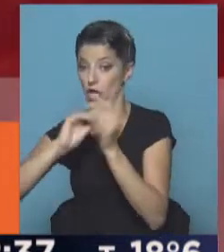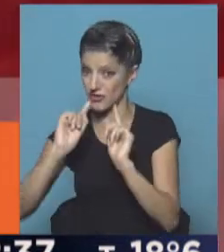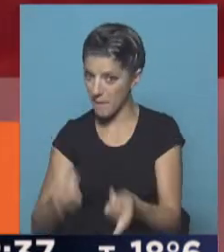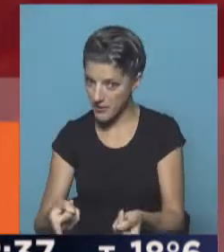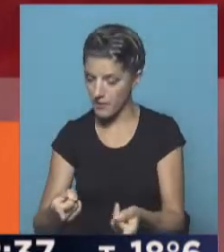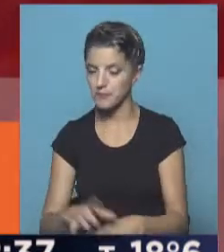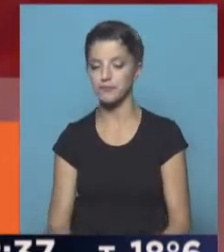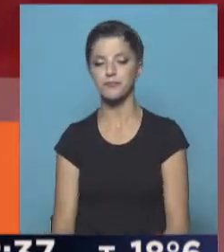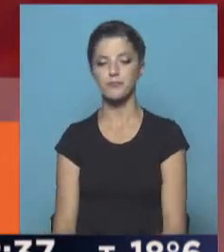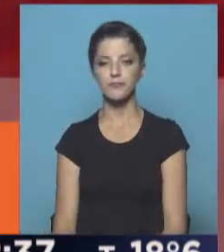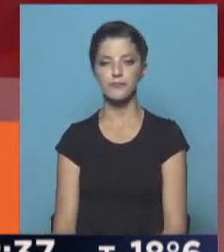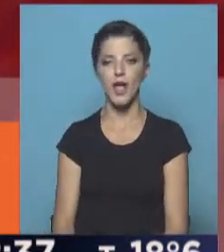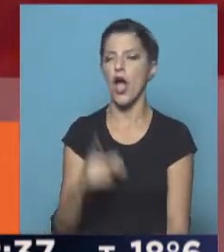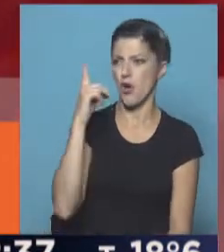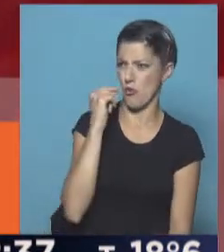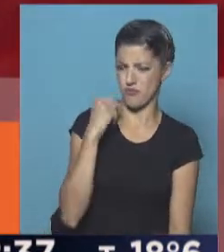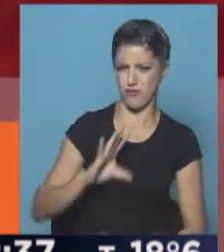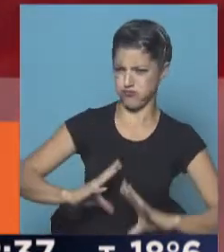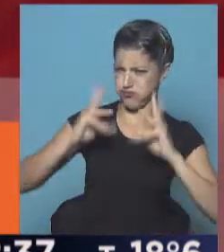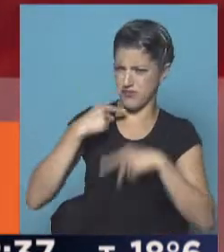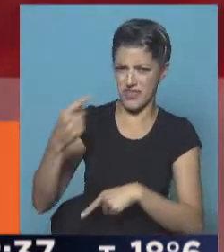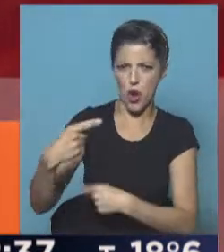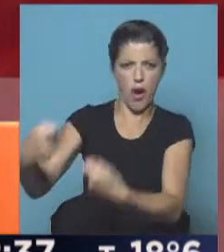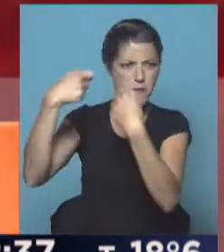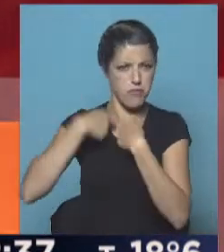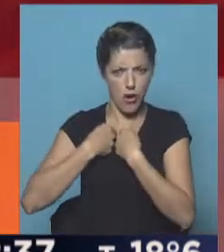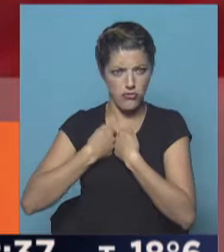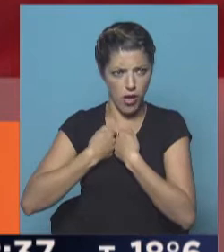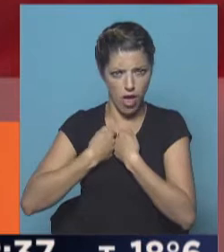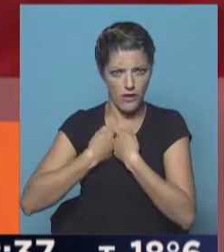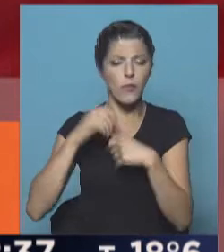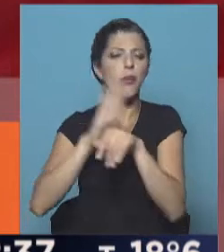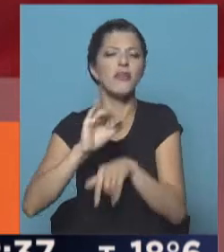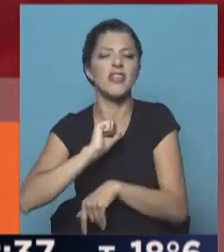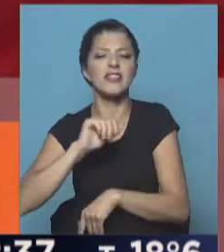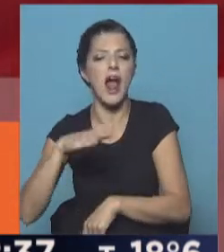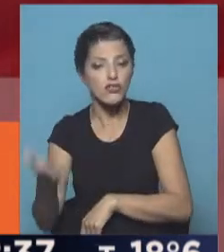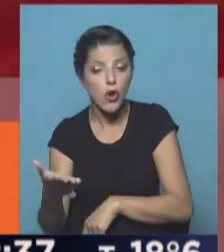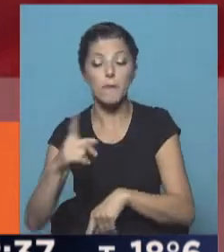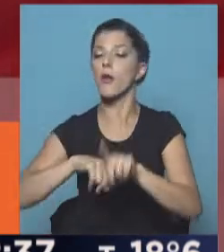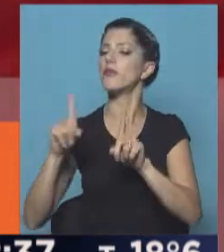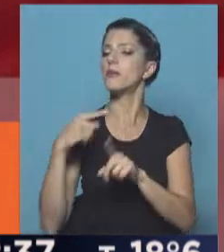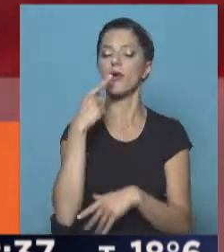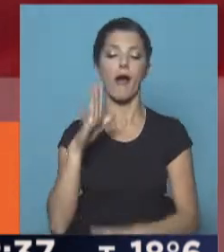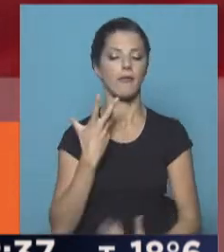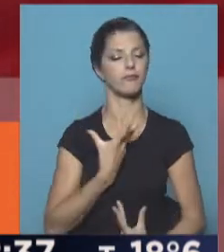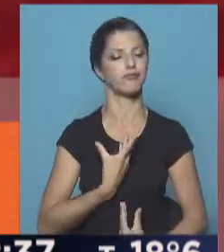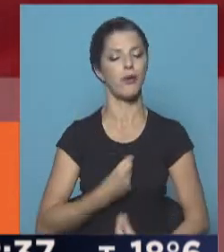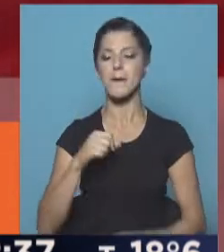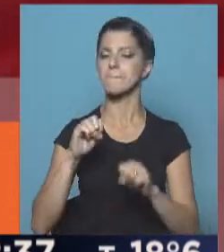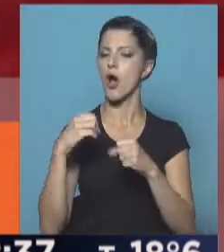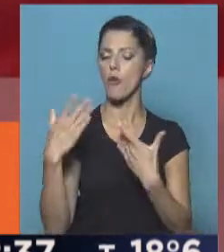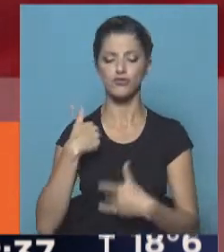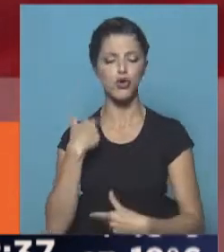Trump, enojado, les reprochó falta de lealtad y liderazgo, aunque al mismo tiempo se declaró aliviado, convencido de que